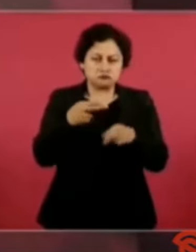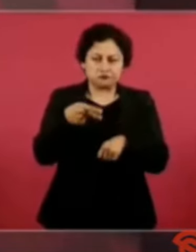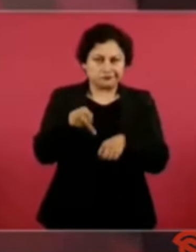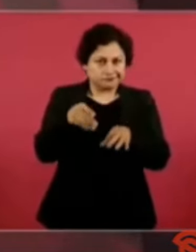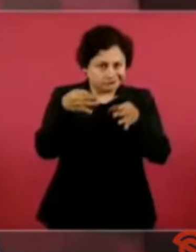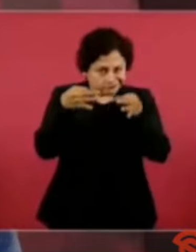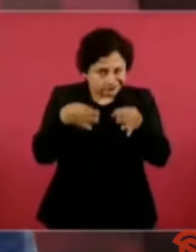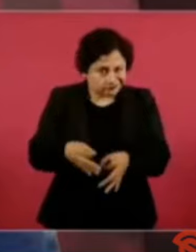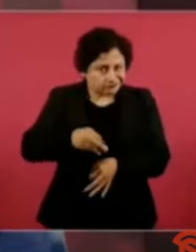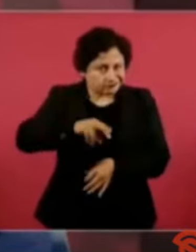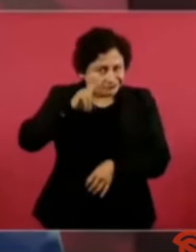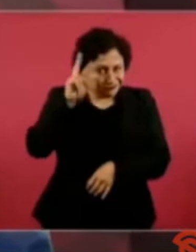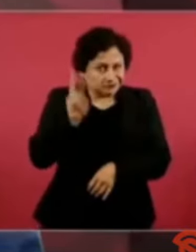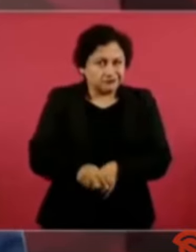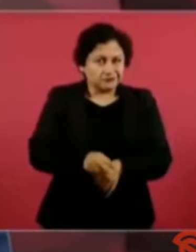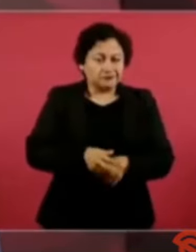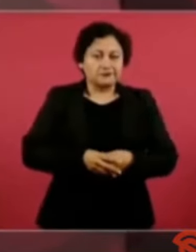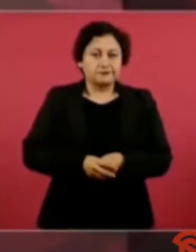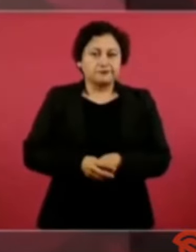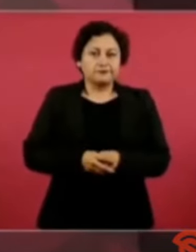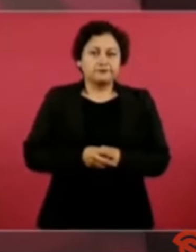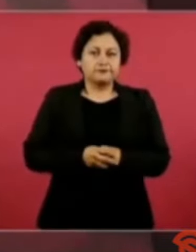auténtico,